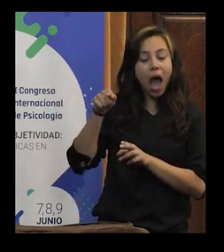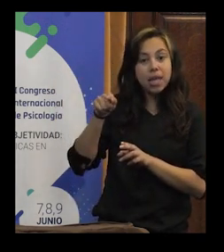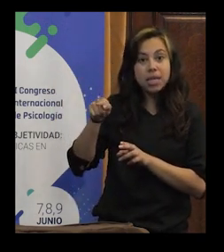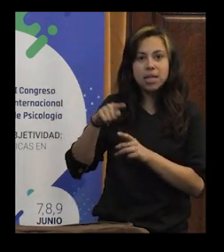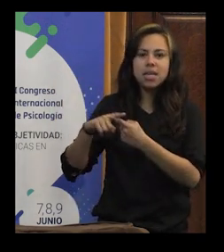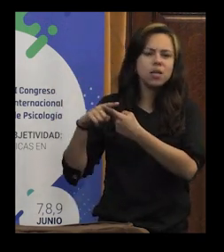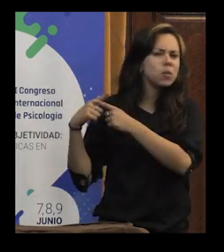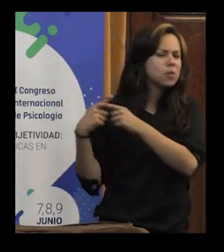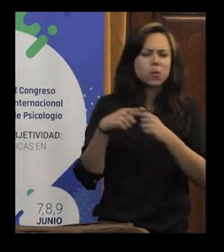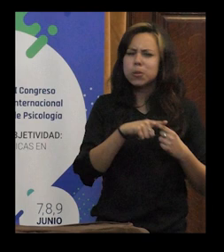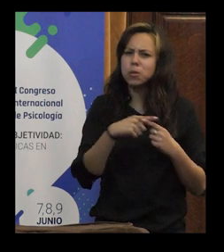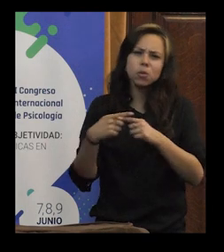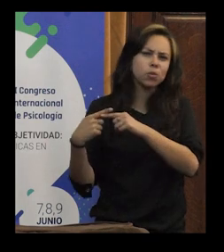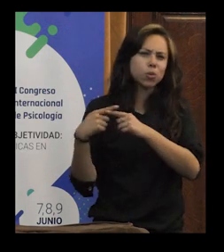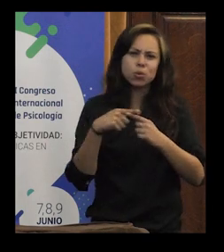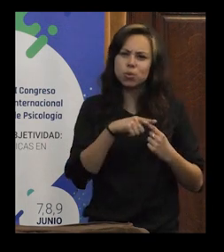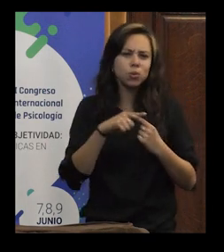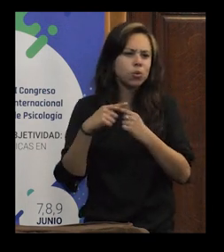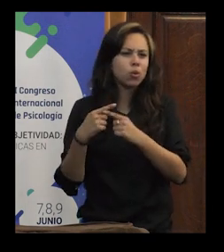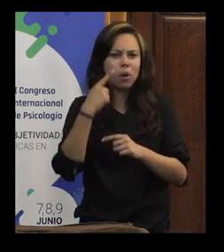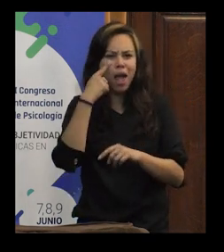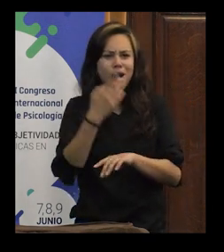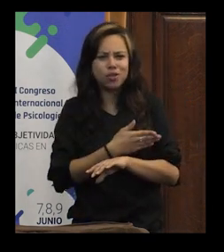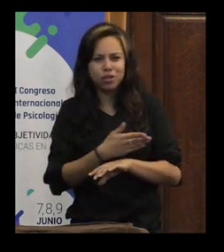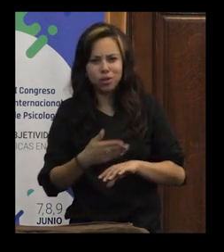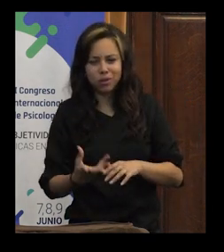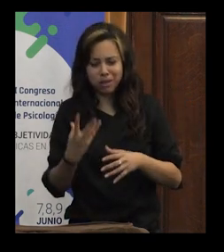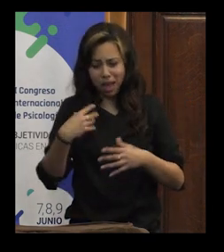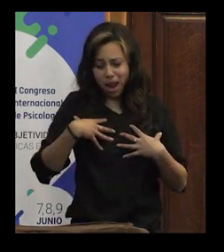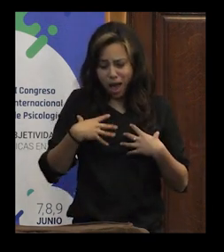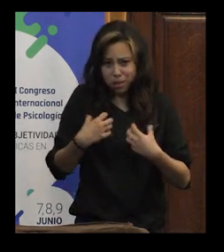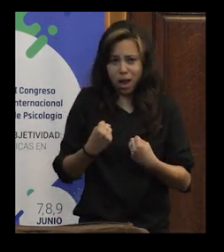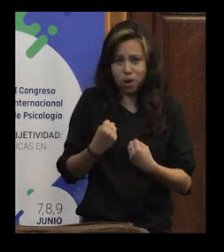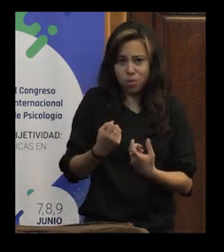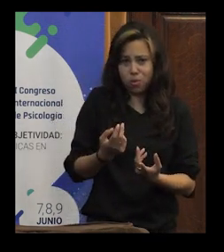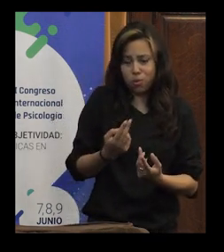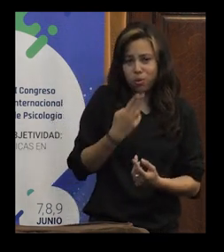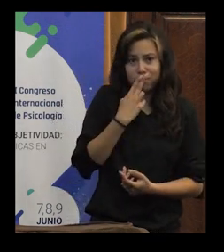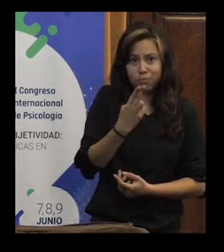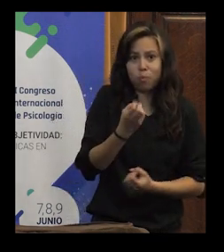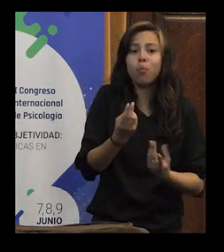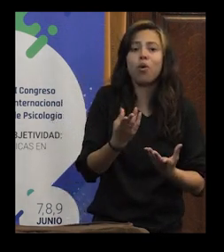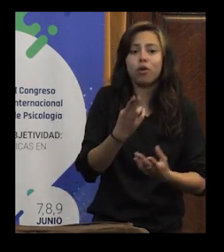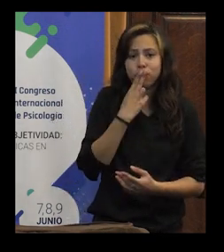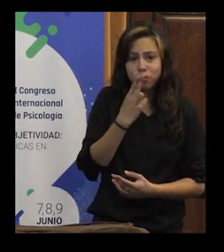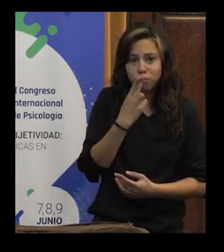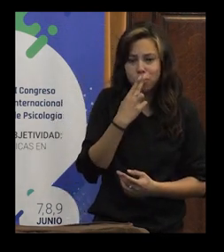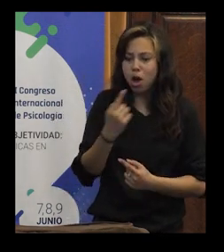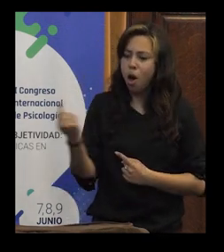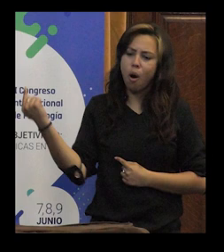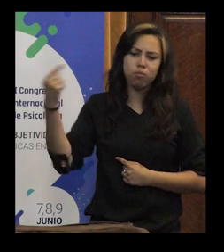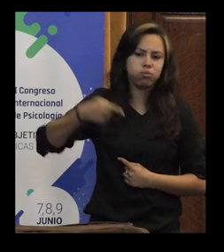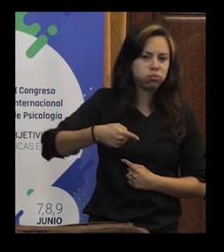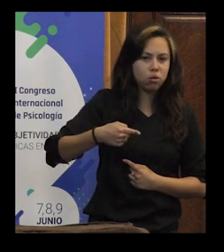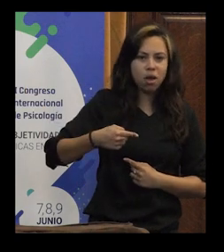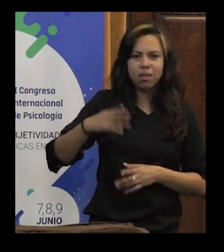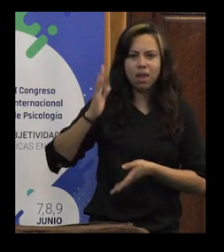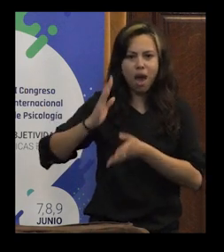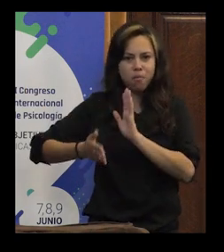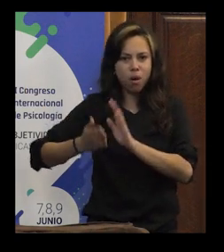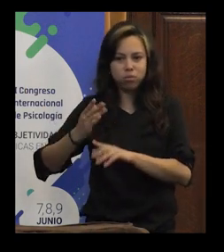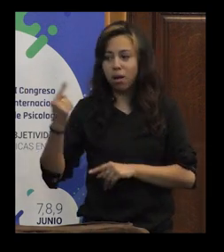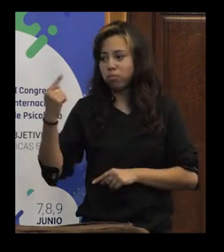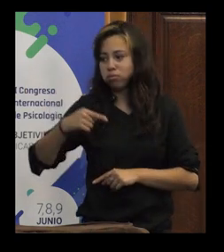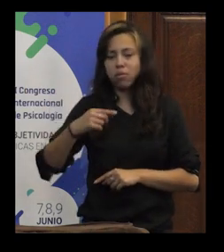os efeitos do tabaco na saúde. Se oponiam os usos terapêuticos a seus